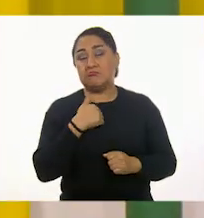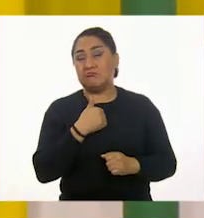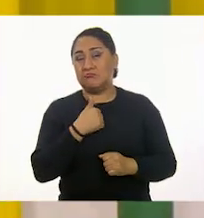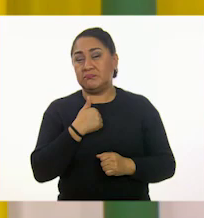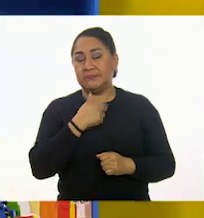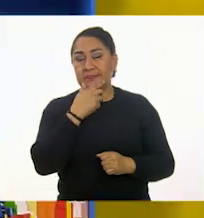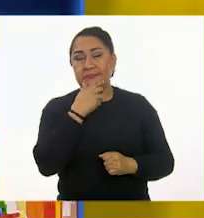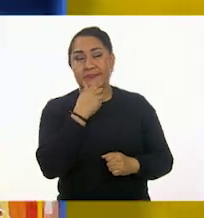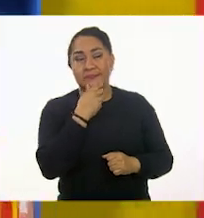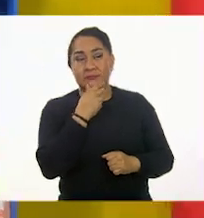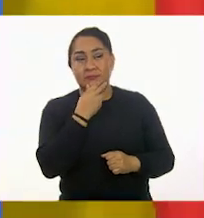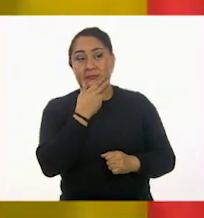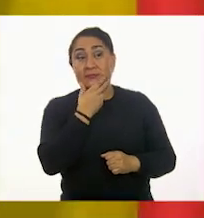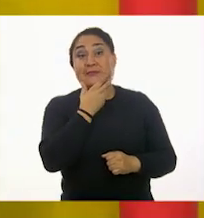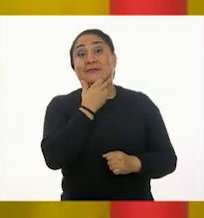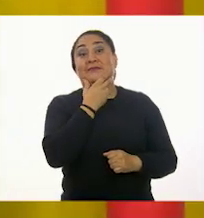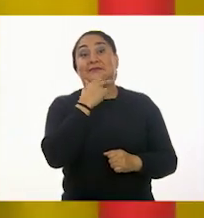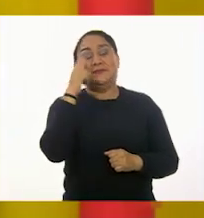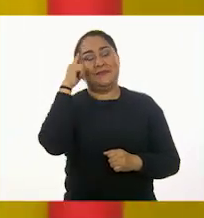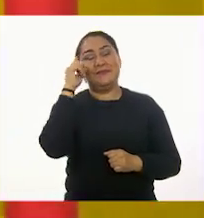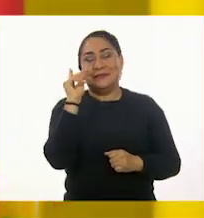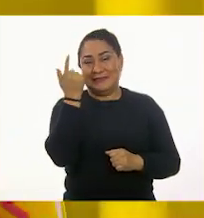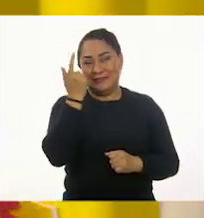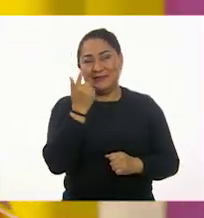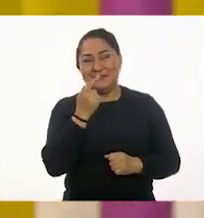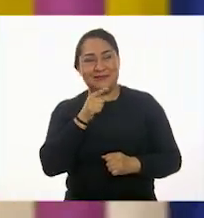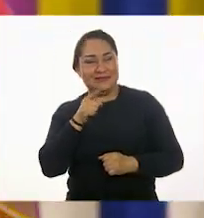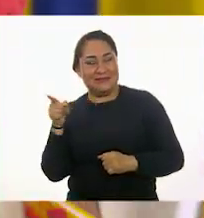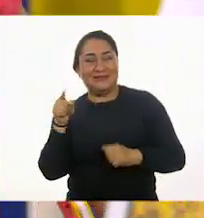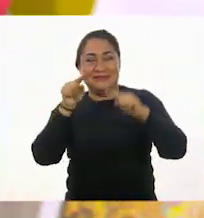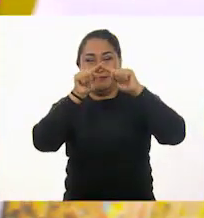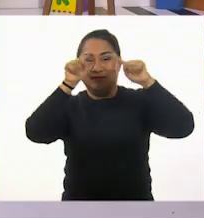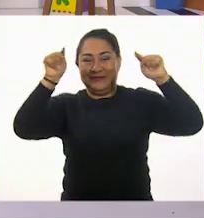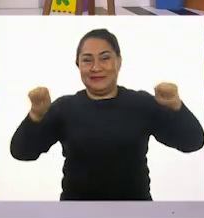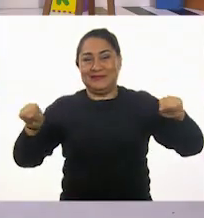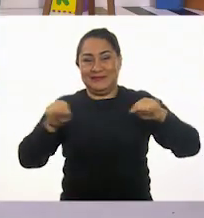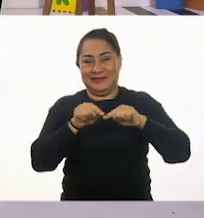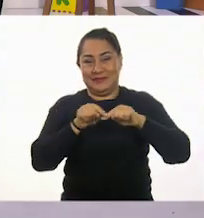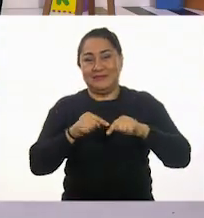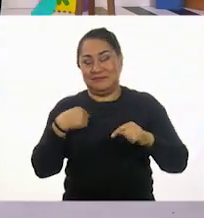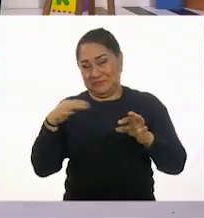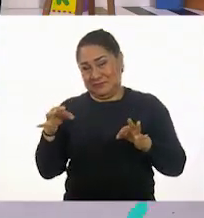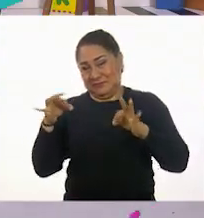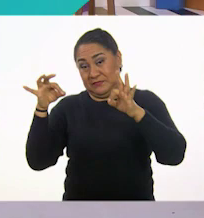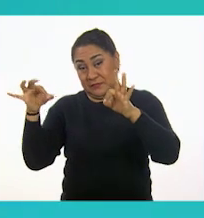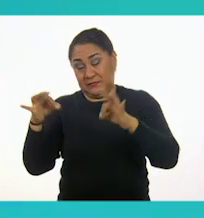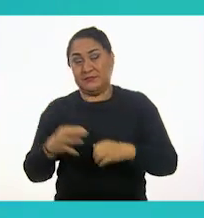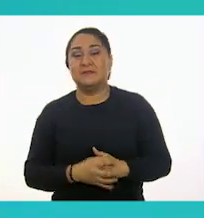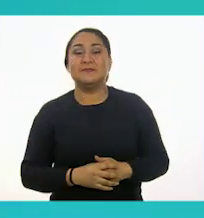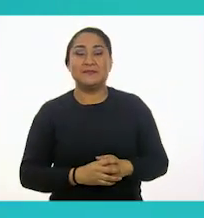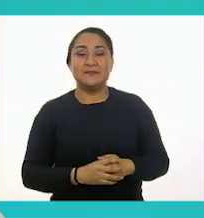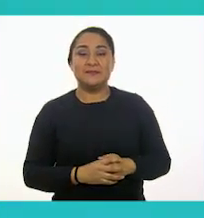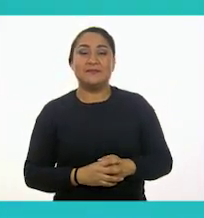Yo... ya sé. En el caballete. Porque él decía...